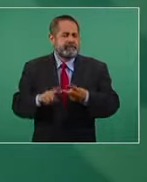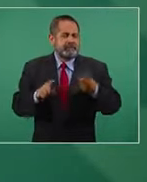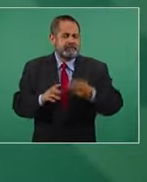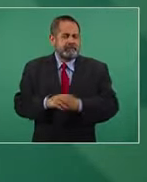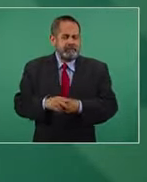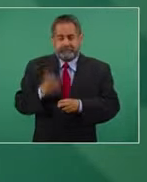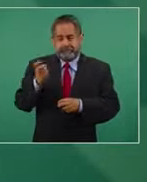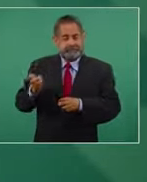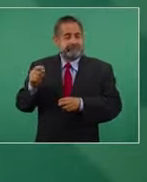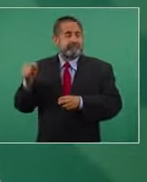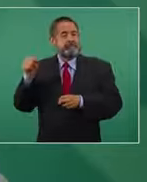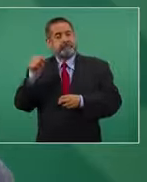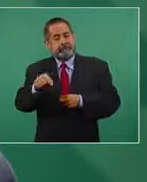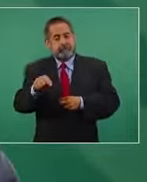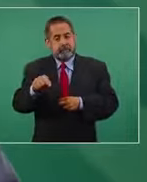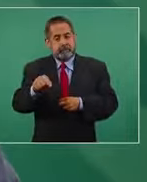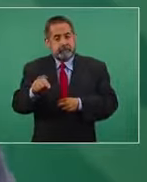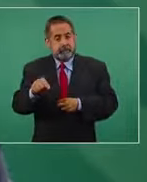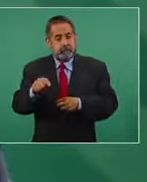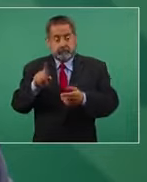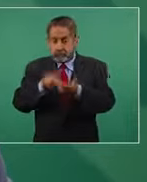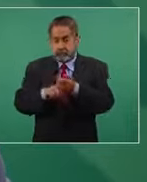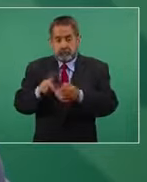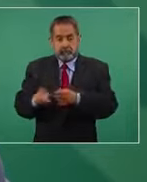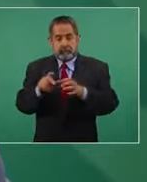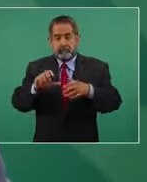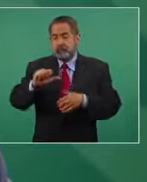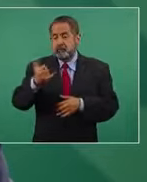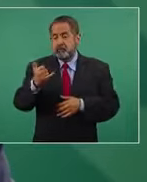Ahí llegó a Ayutla